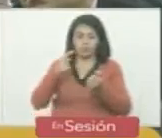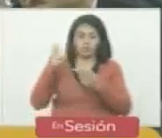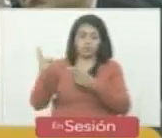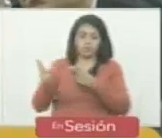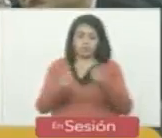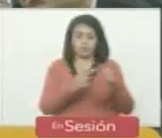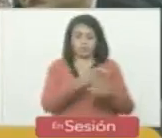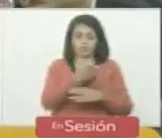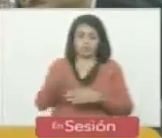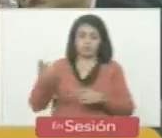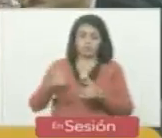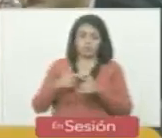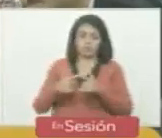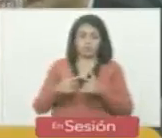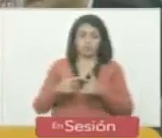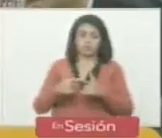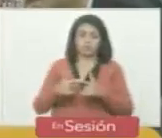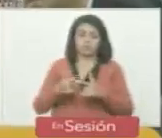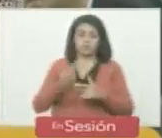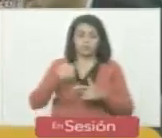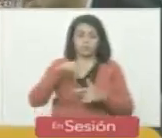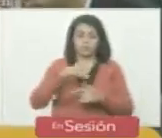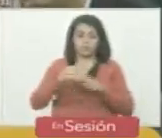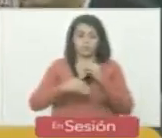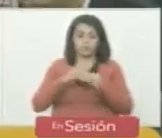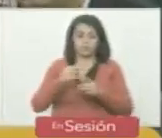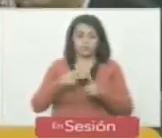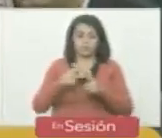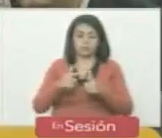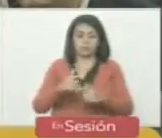invito a ustedes a que nosotros